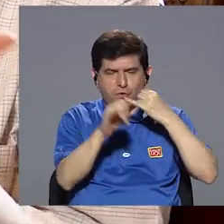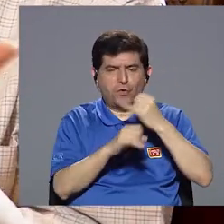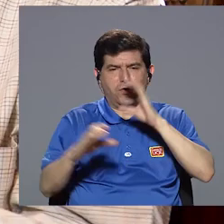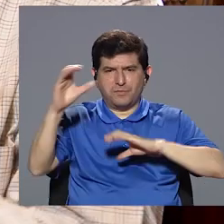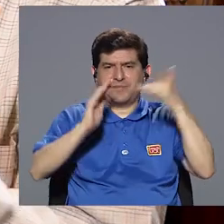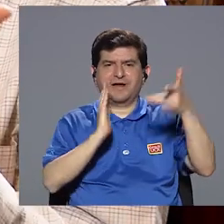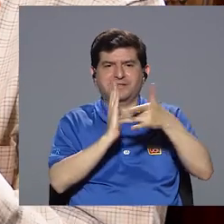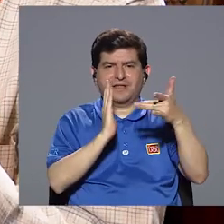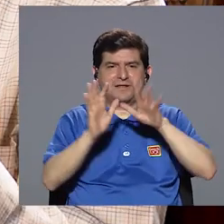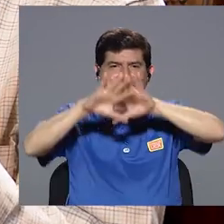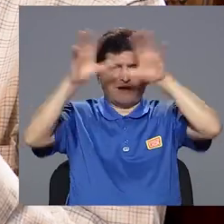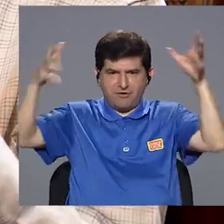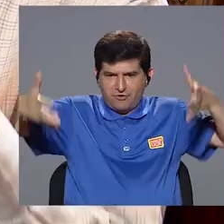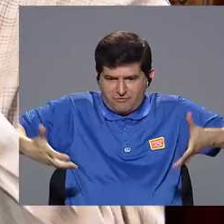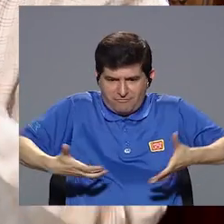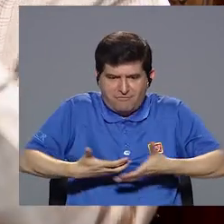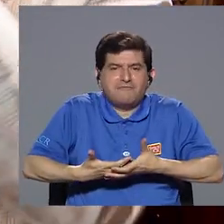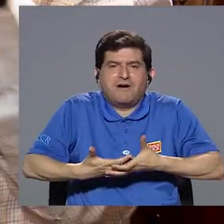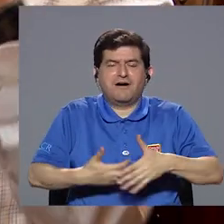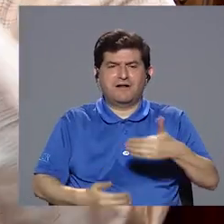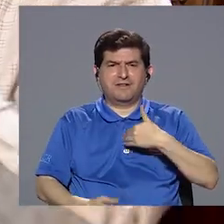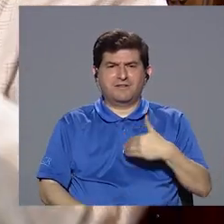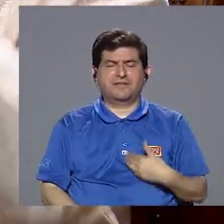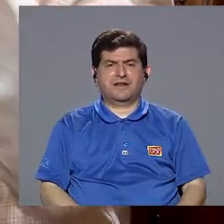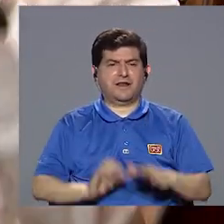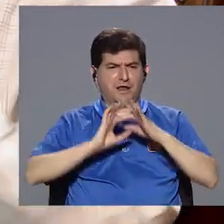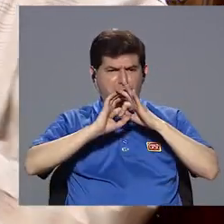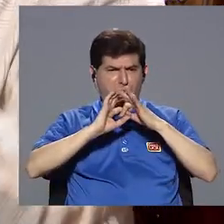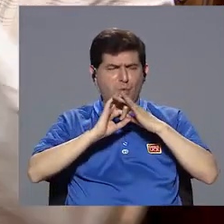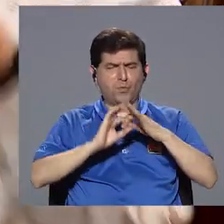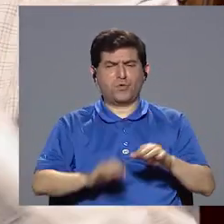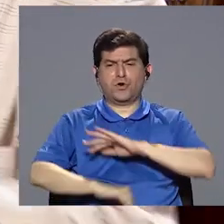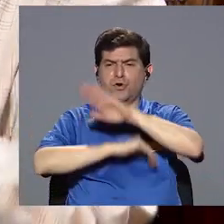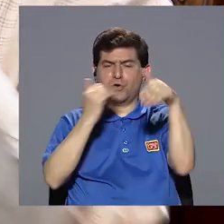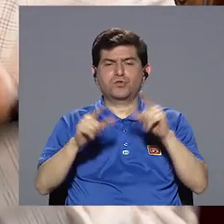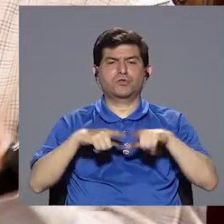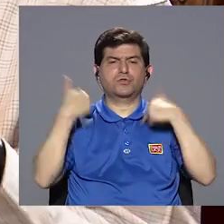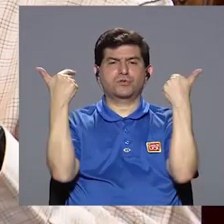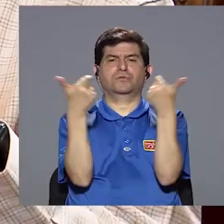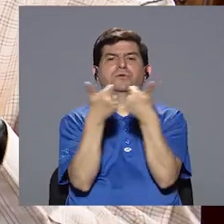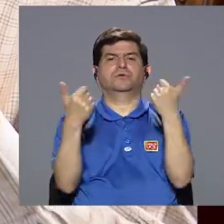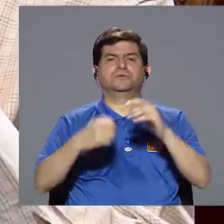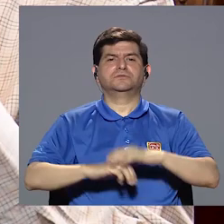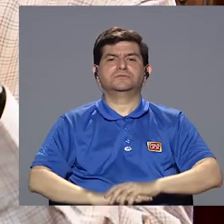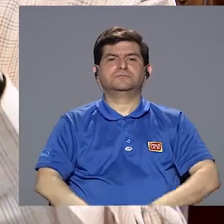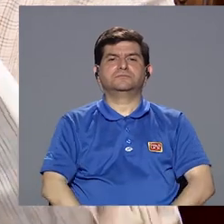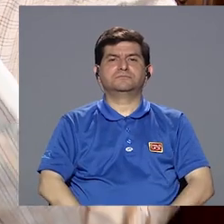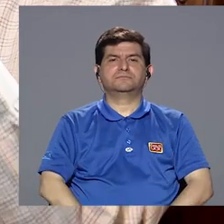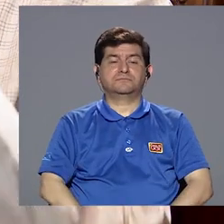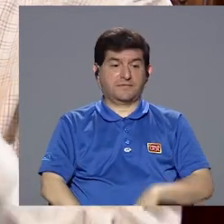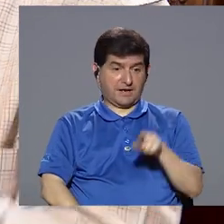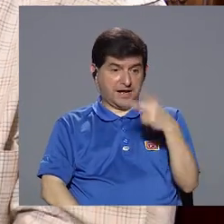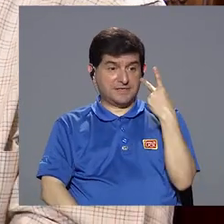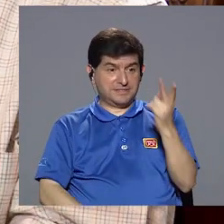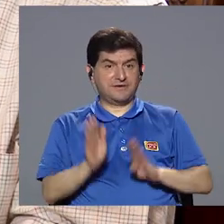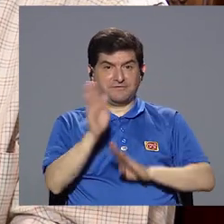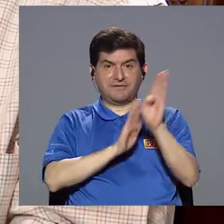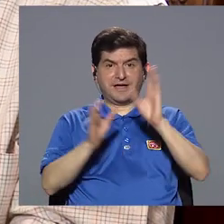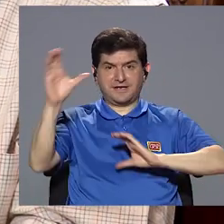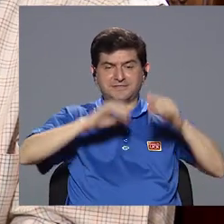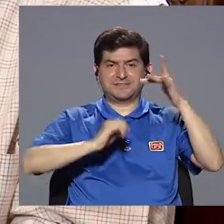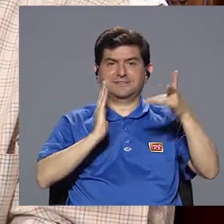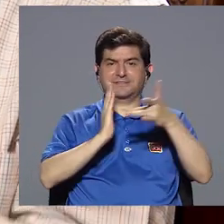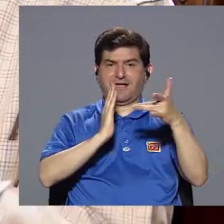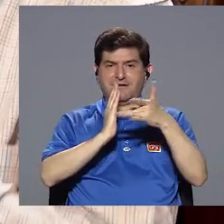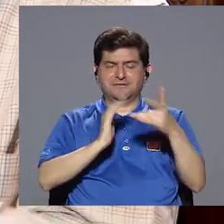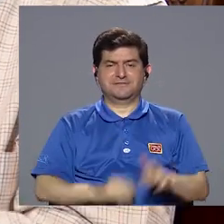de ciencia y tecnología globalizados a donde hay vasos comunicantes permanentes entre todos los sectores entonces así hay que ver el desarrollo de